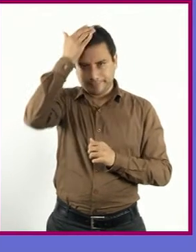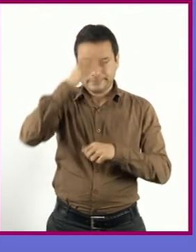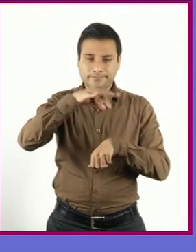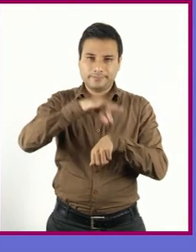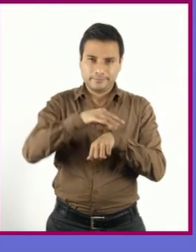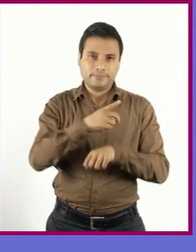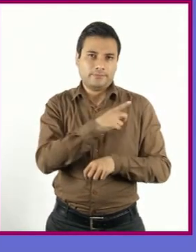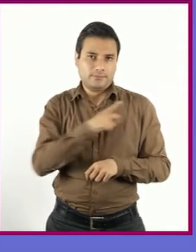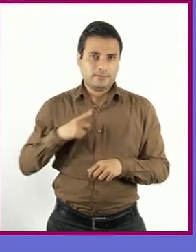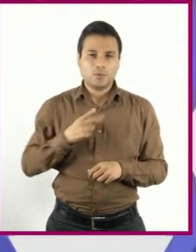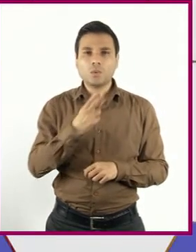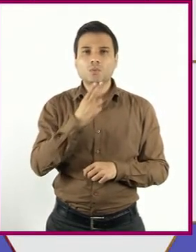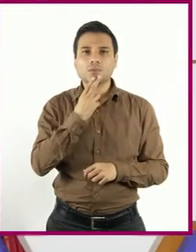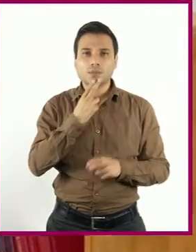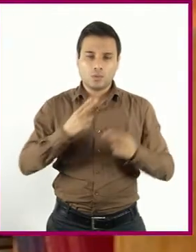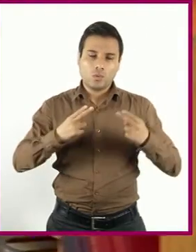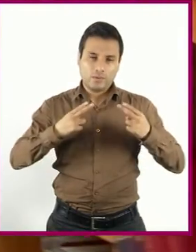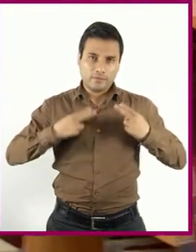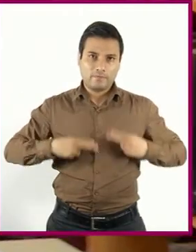utilizar uniforme.